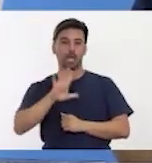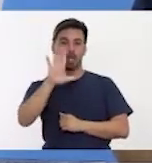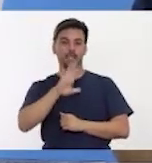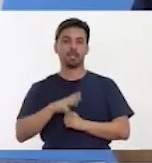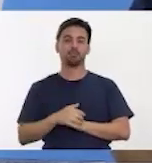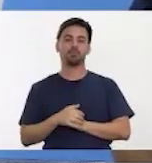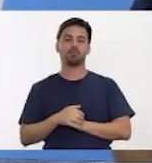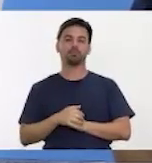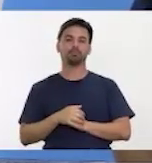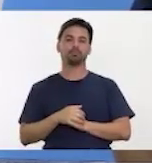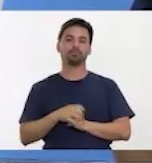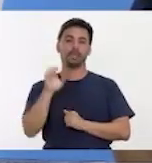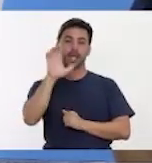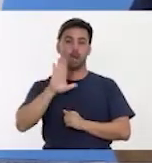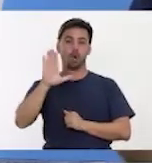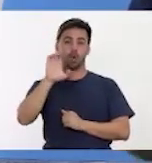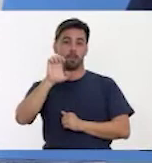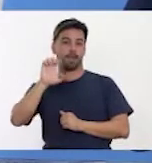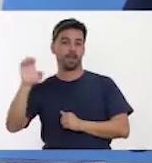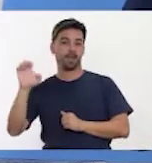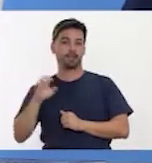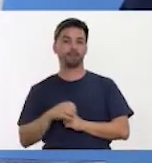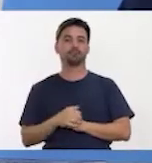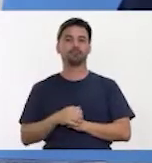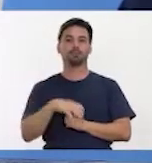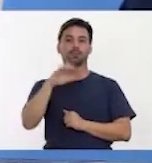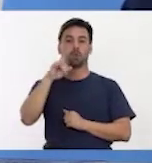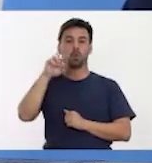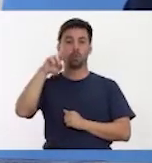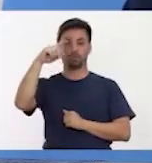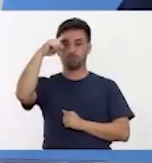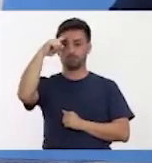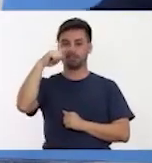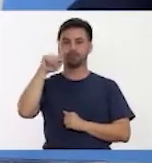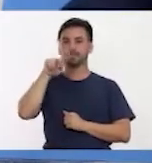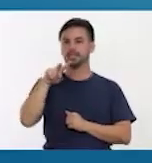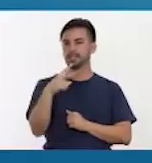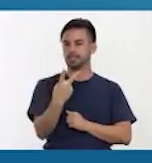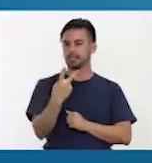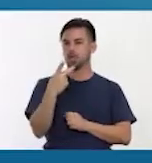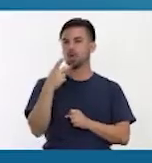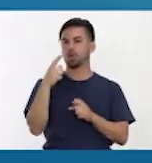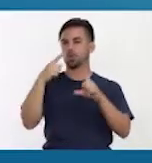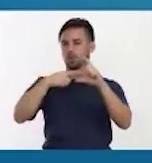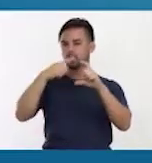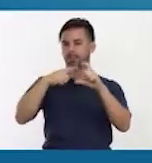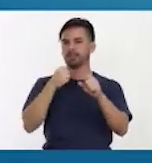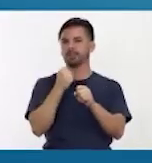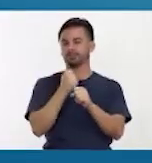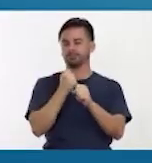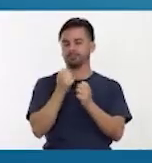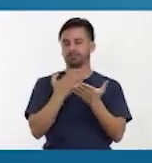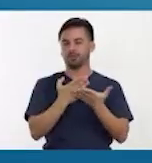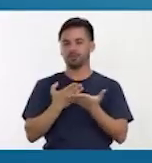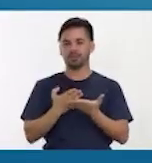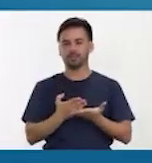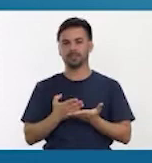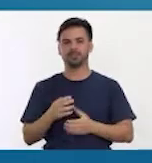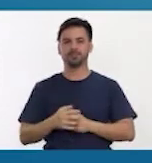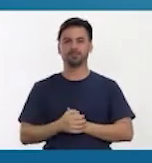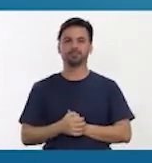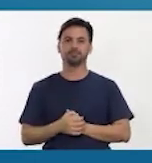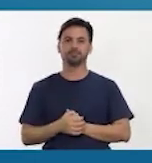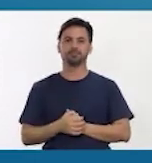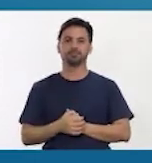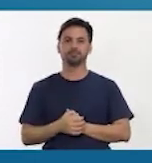en Europa del Este y en la URSS. Ese sería entonces el segundo aspecto a trabajar para